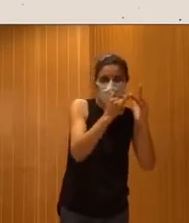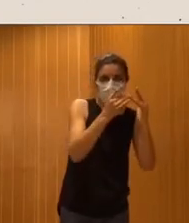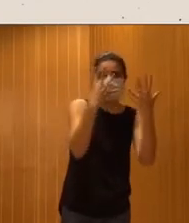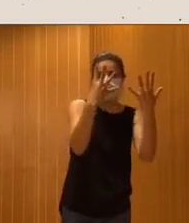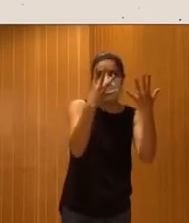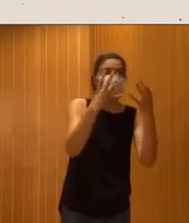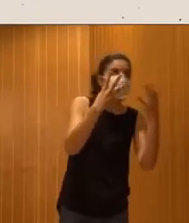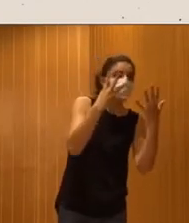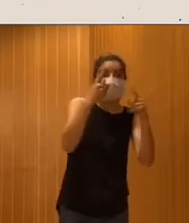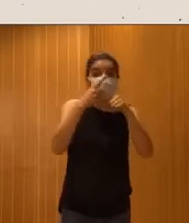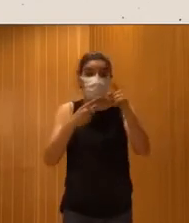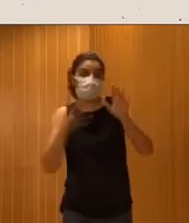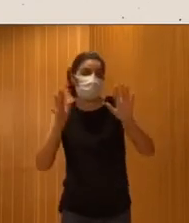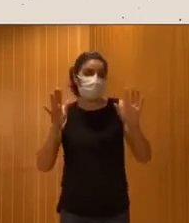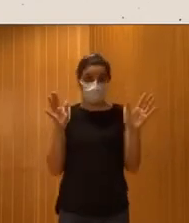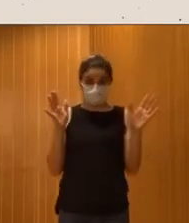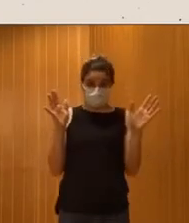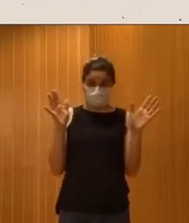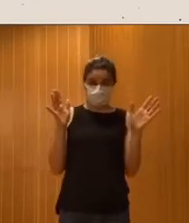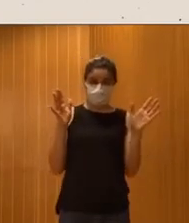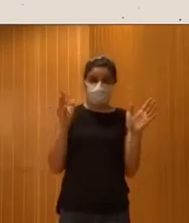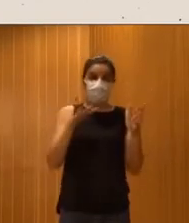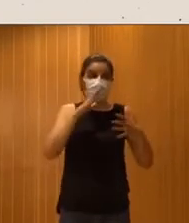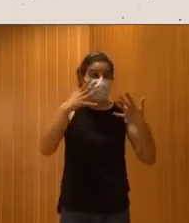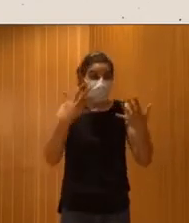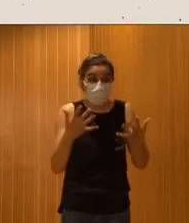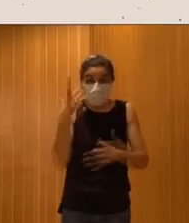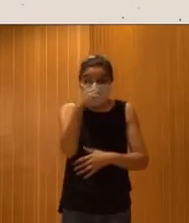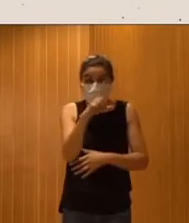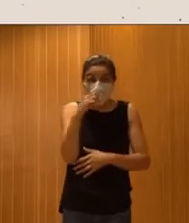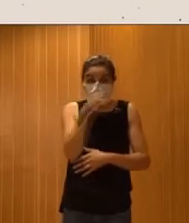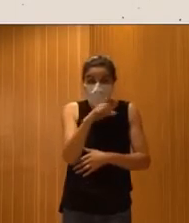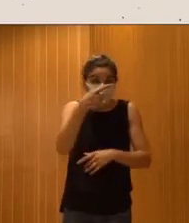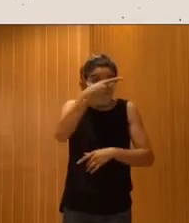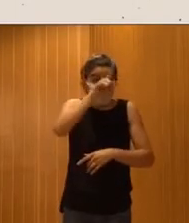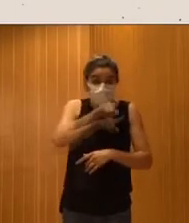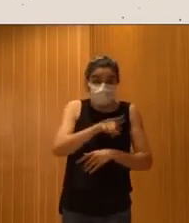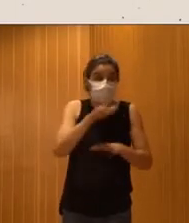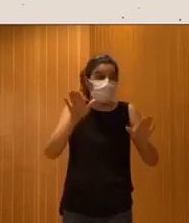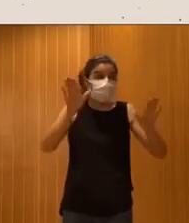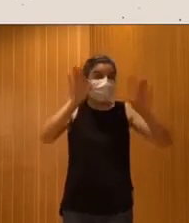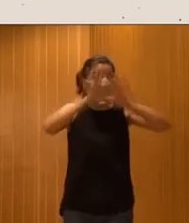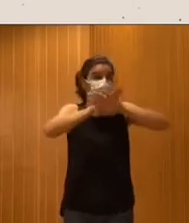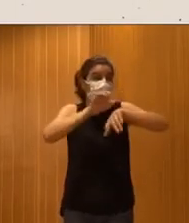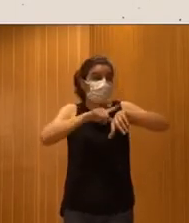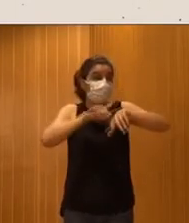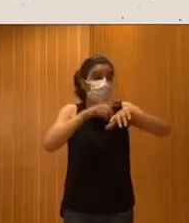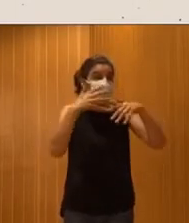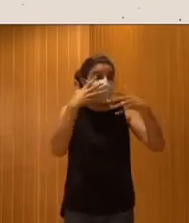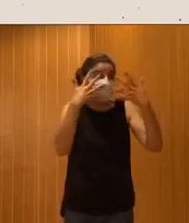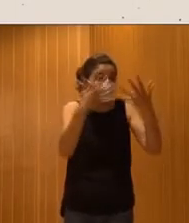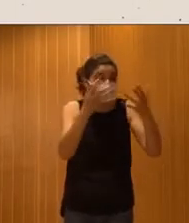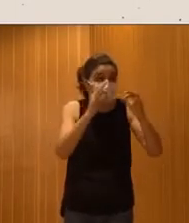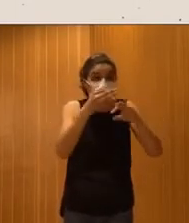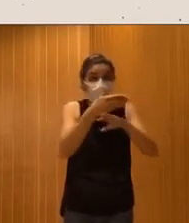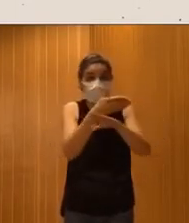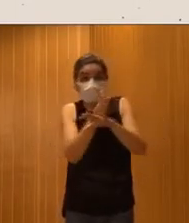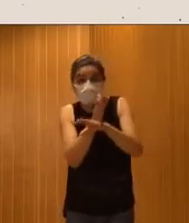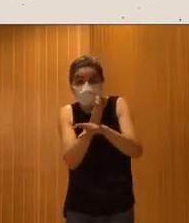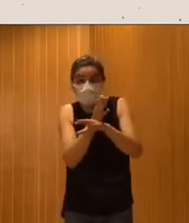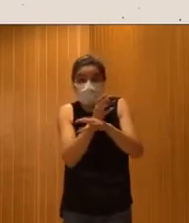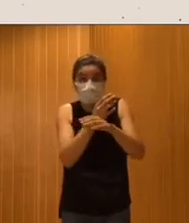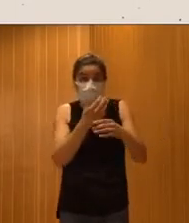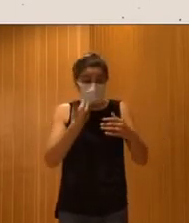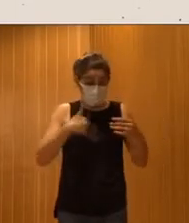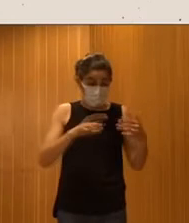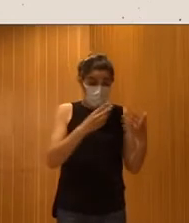9. Ahora, en pleno mes de julio, que anochece, ¿a las 10 anochece? Pues a